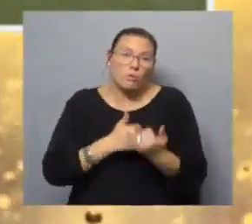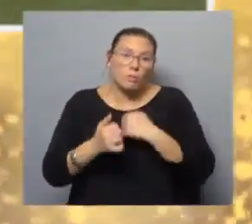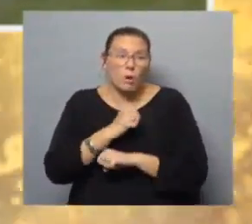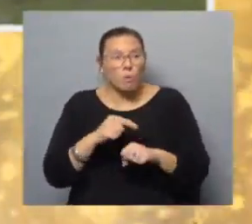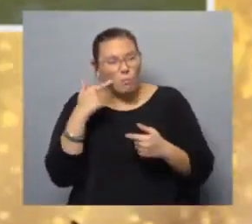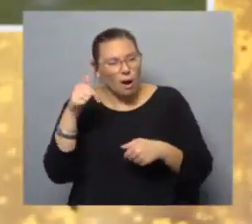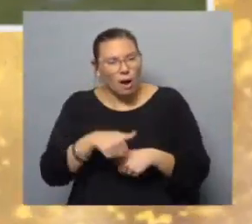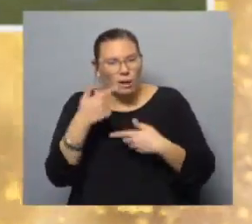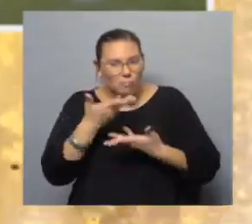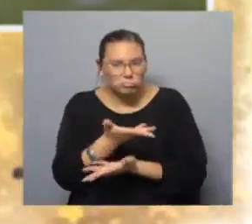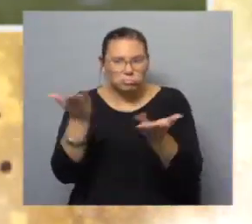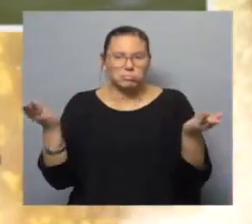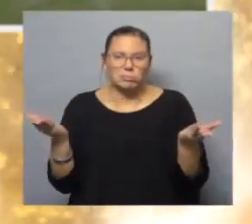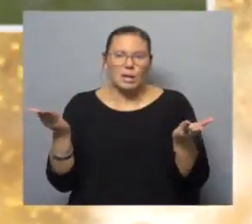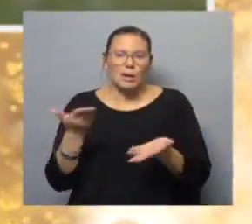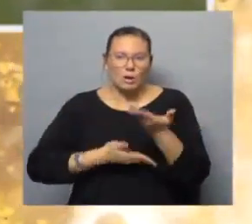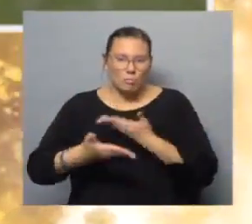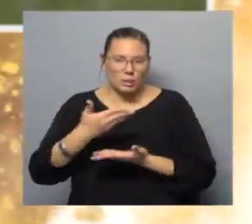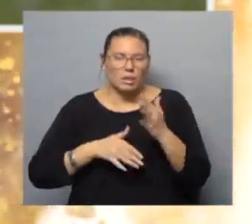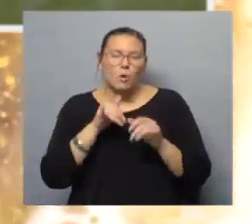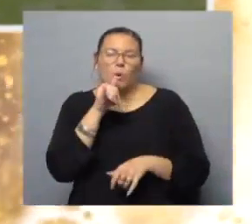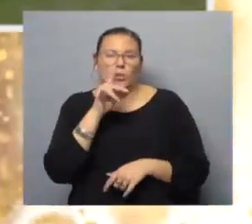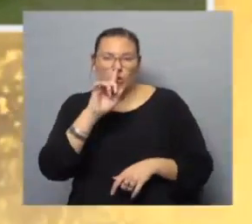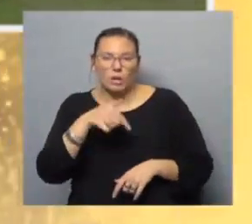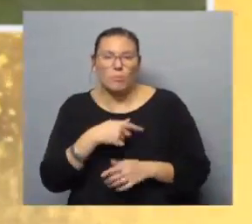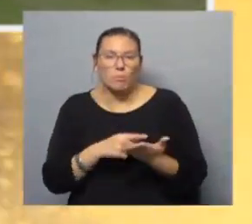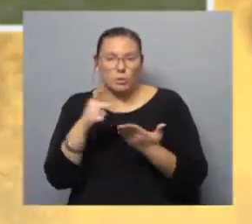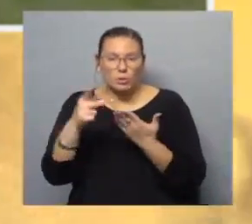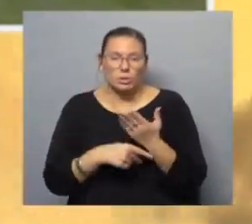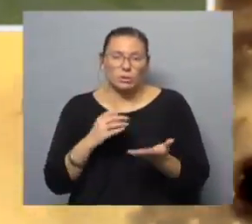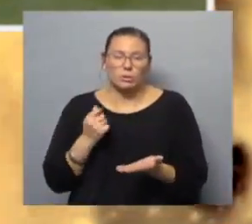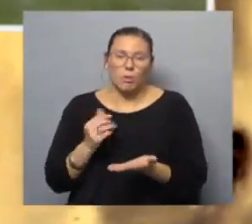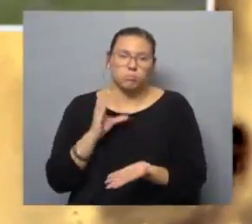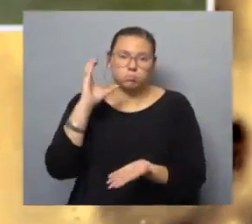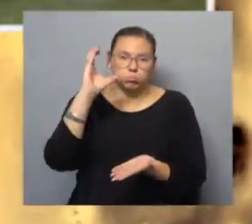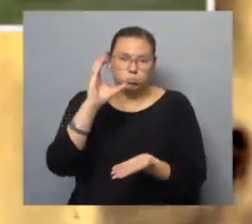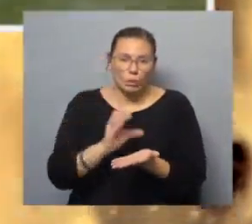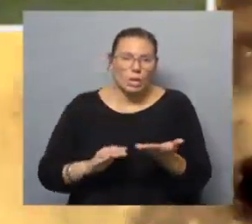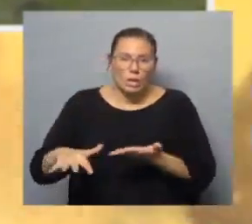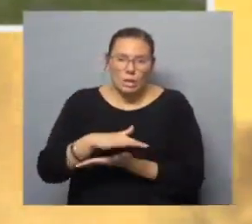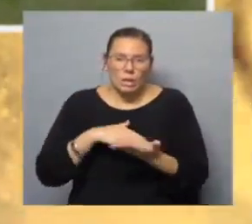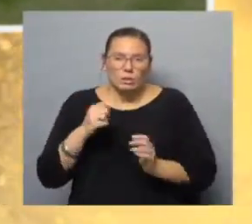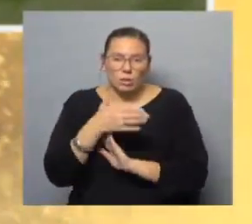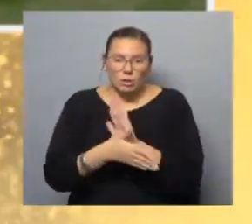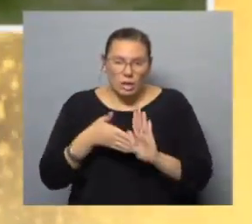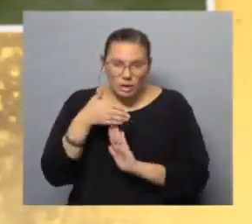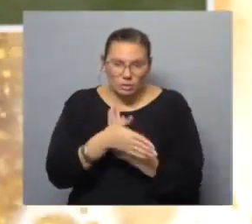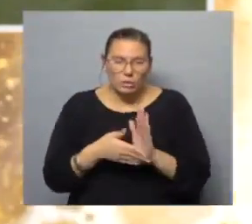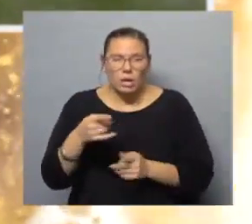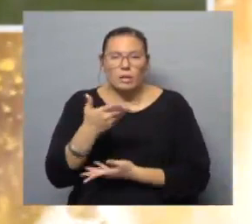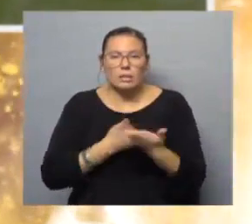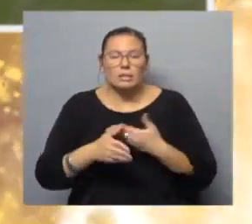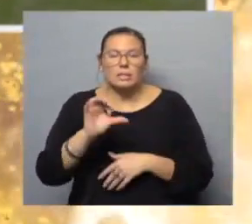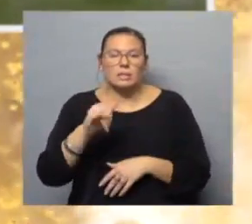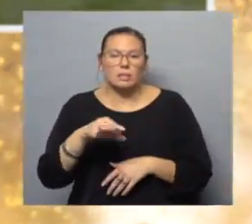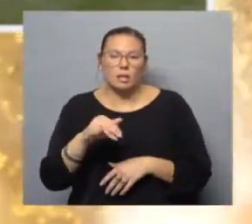aquí en Sobre Ciencia. Y bueno, les cuento rapidito que el proyecto fue financiado por la Dirección Nacional de Biodiversidad y Servicios